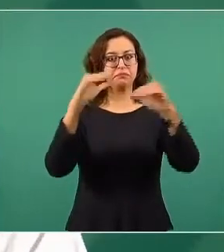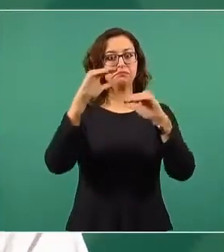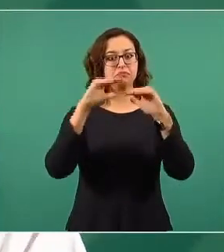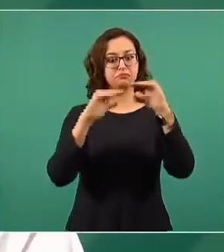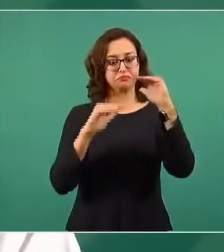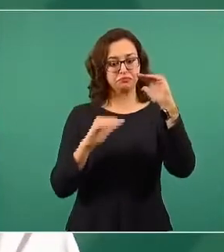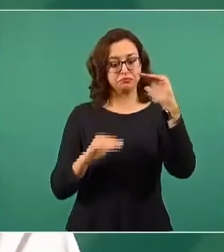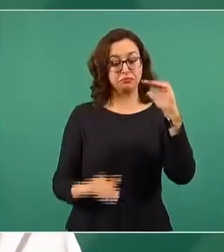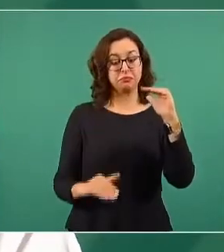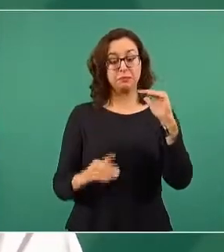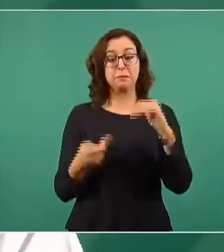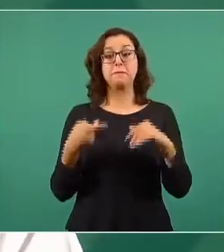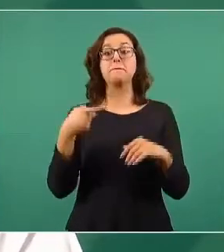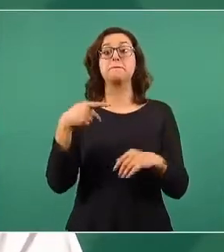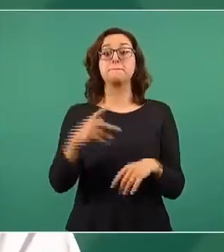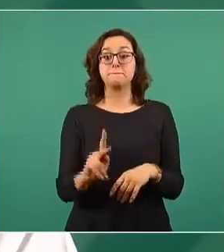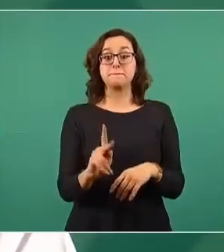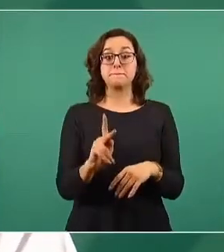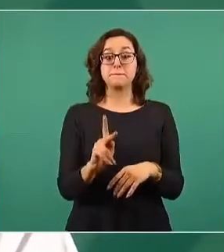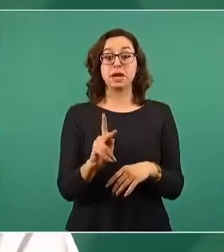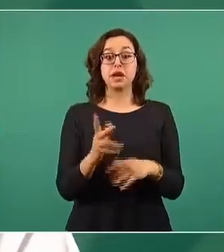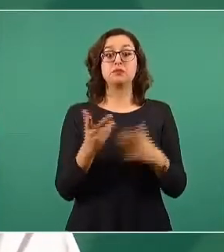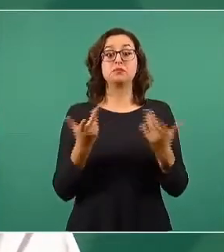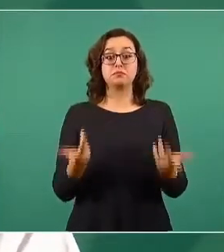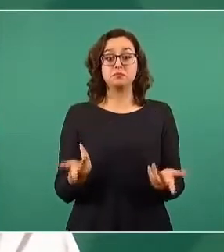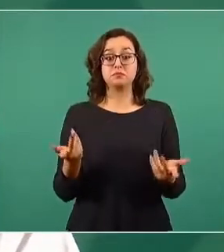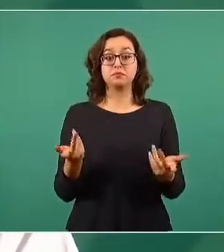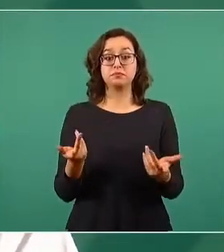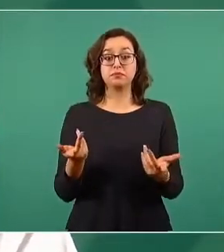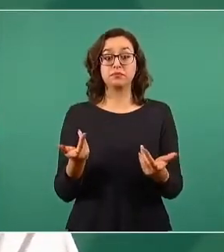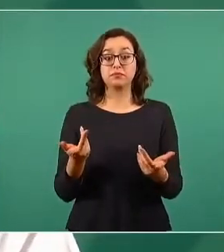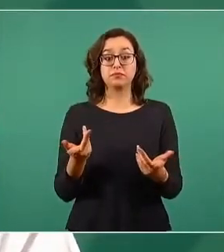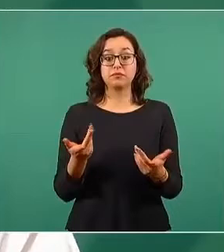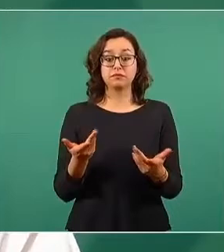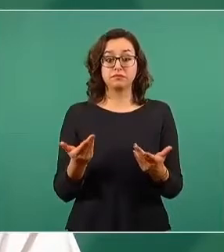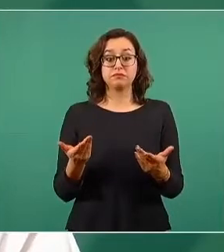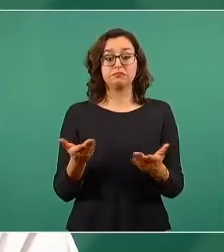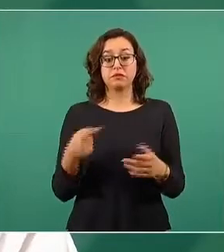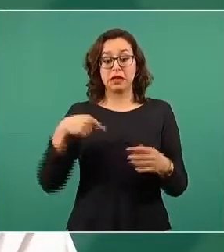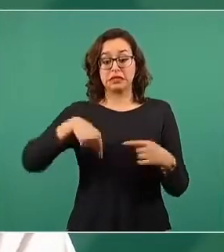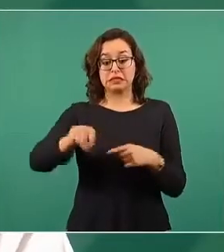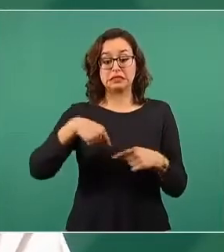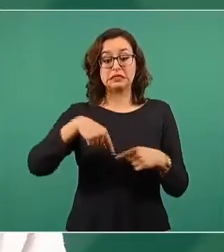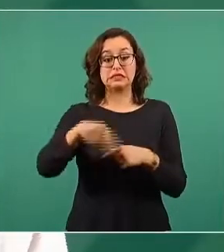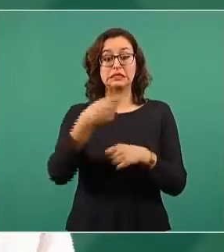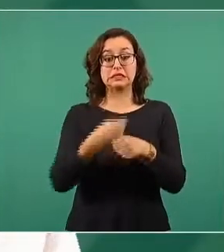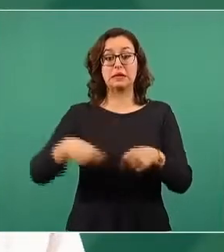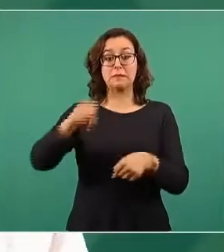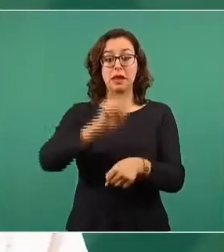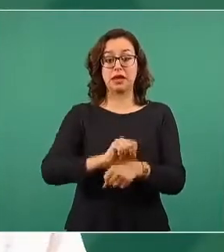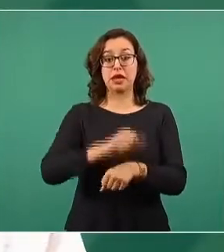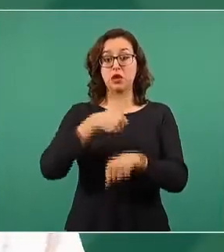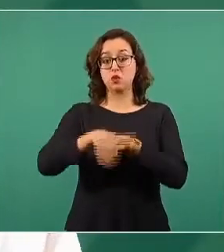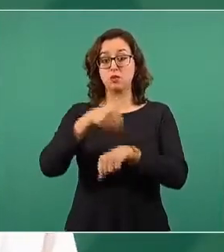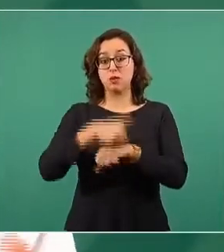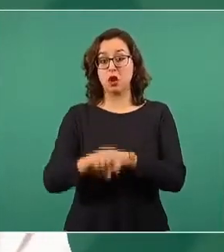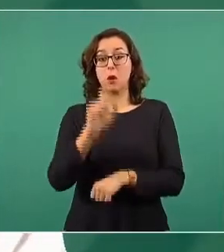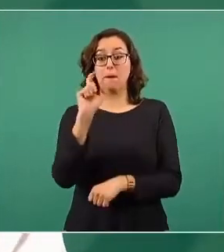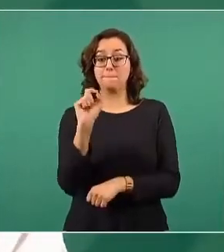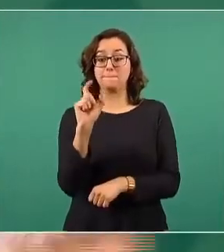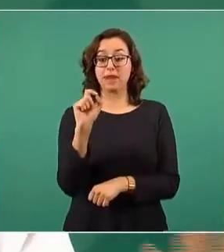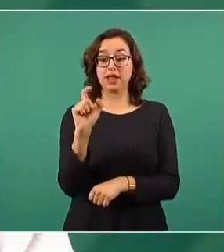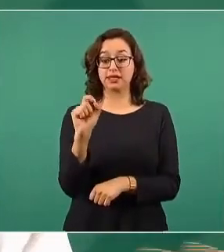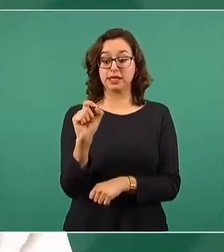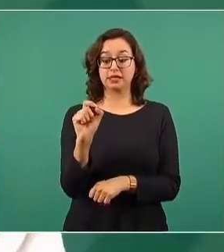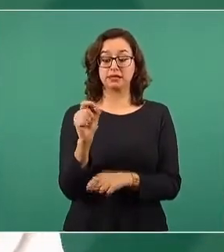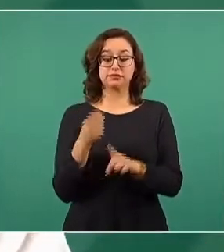una intensidad epidémica semejante a la de la semana previa y en este momento estamos expectantes sobre